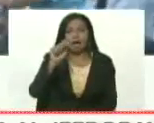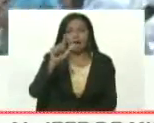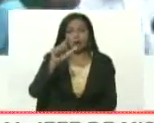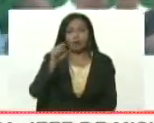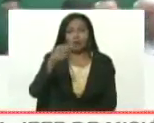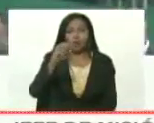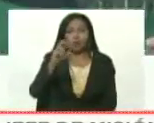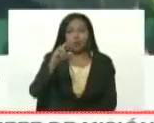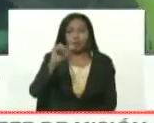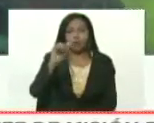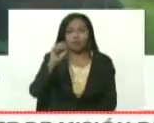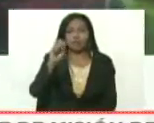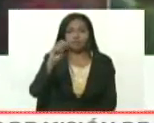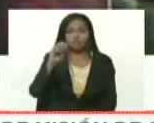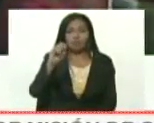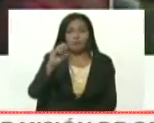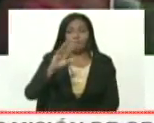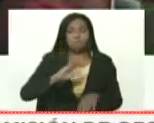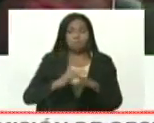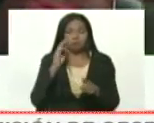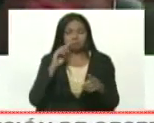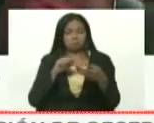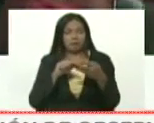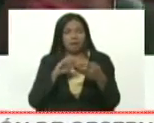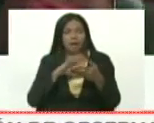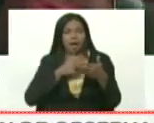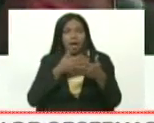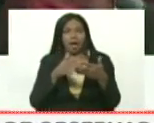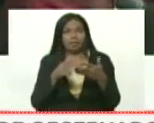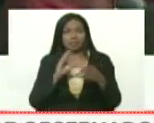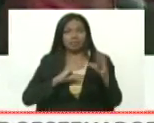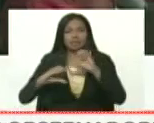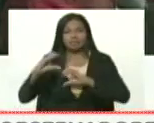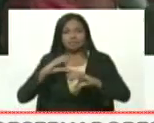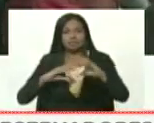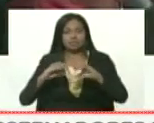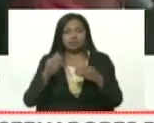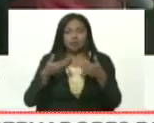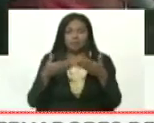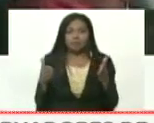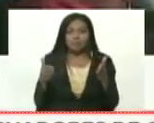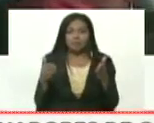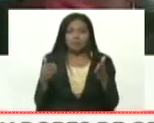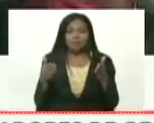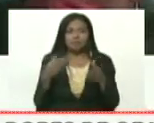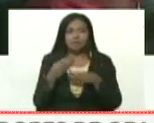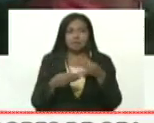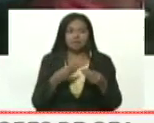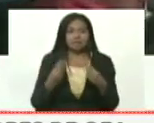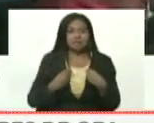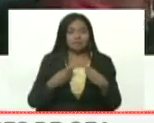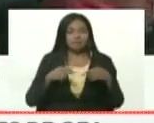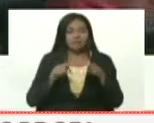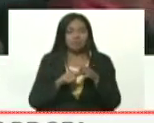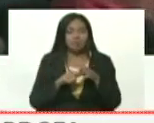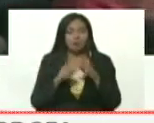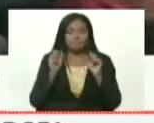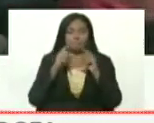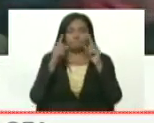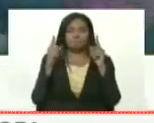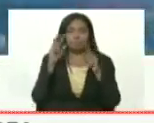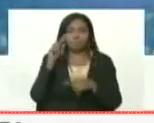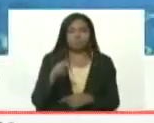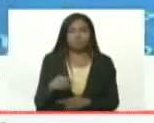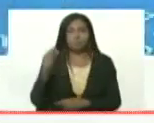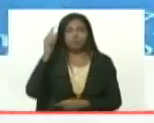porque para él la curiosidad y la ciencia le permite hacer de la vida un descubrimiento